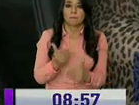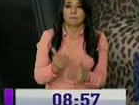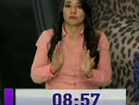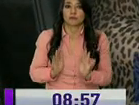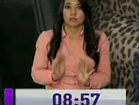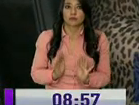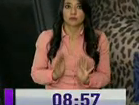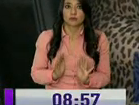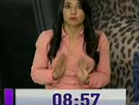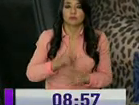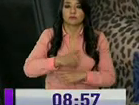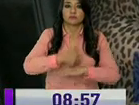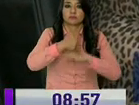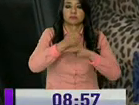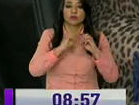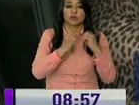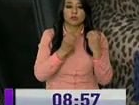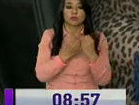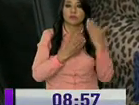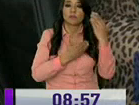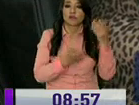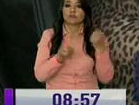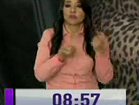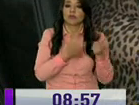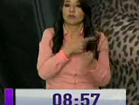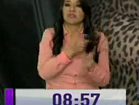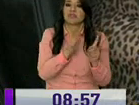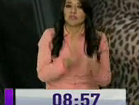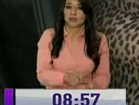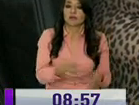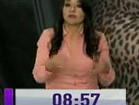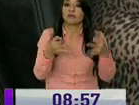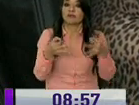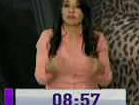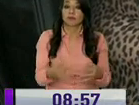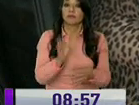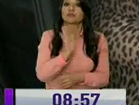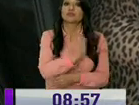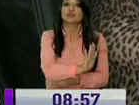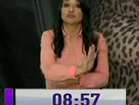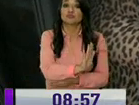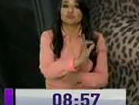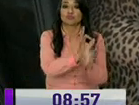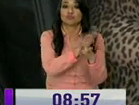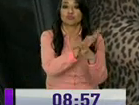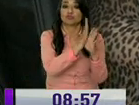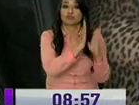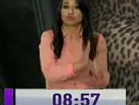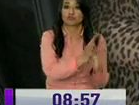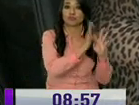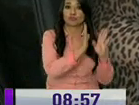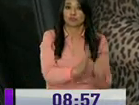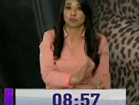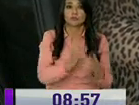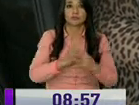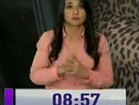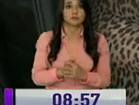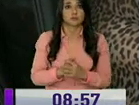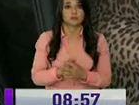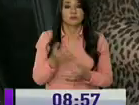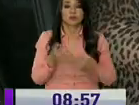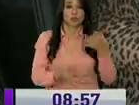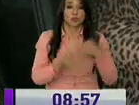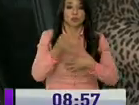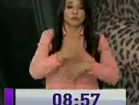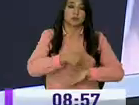periodo del Tribunal Contencioso Electoral y se deben ratificar pues las funciones que están ejerciendo los jueces del